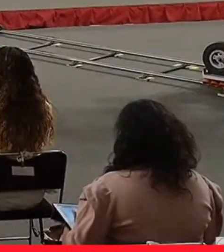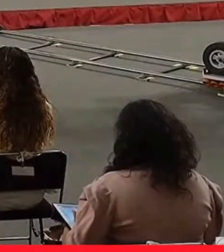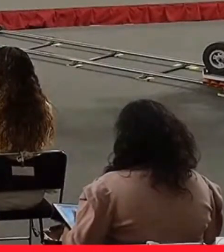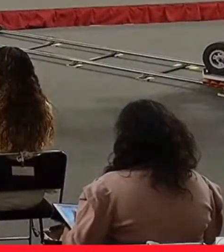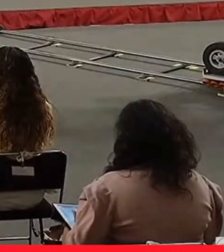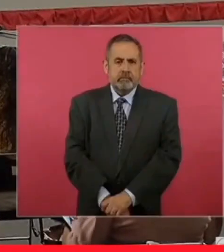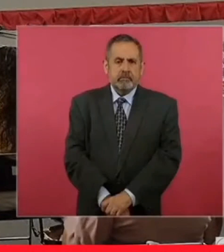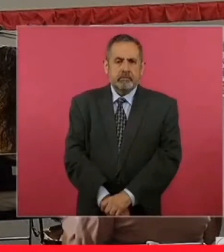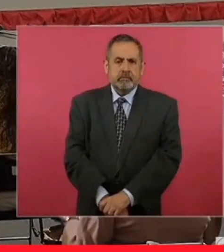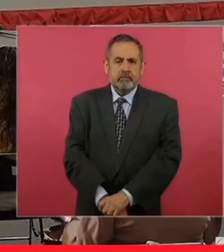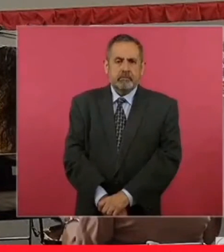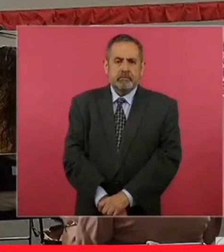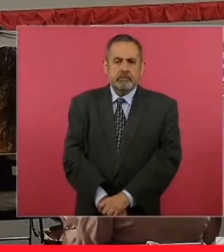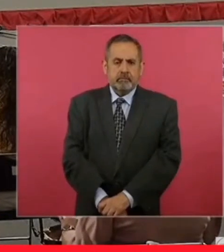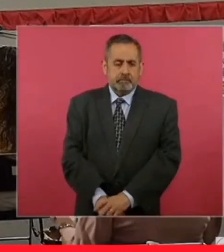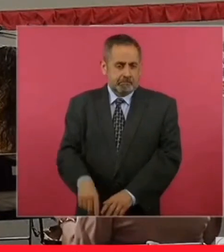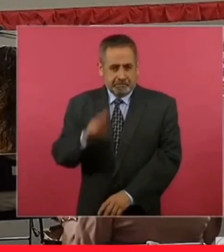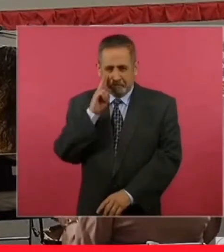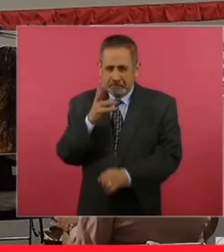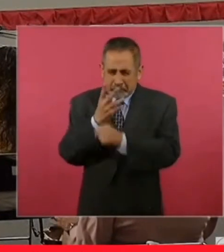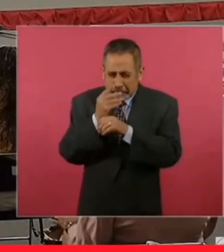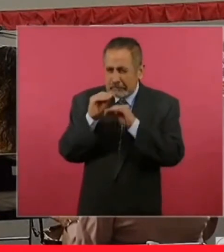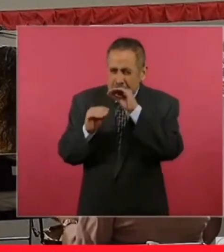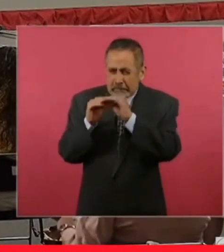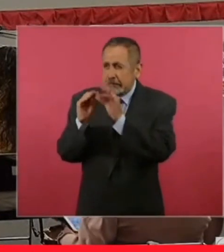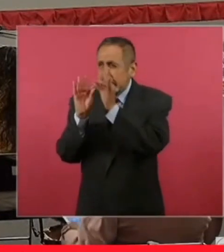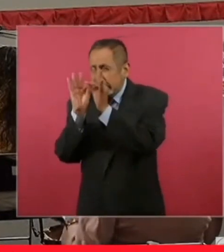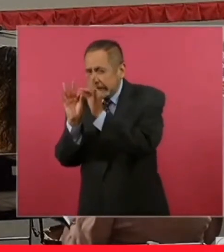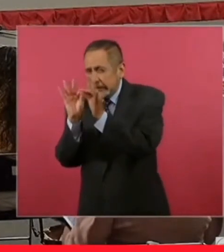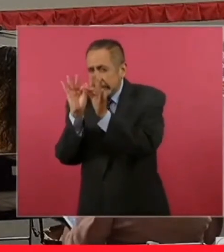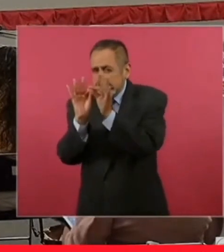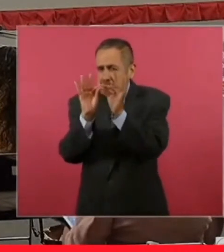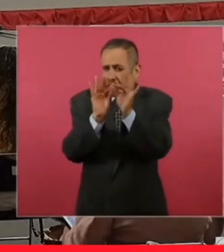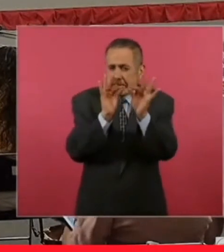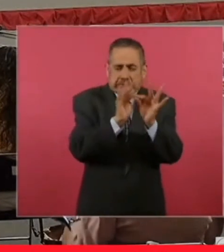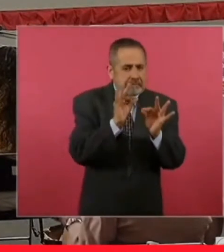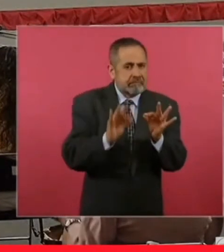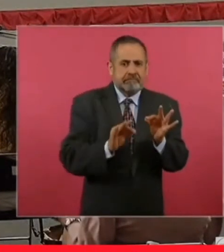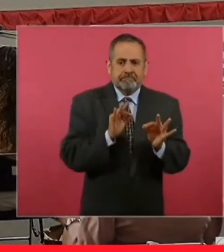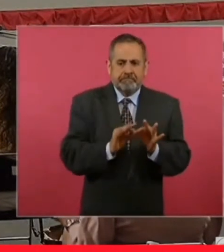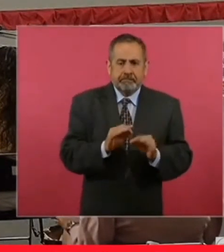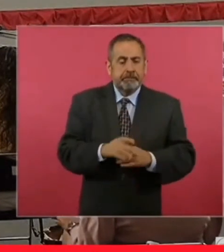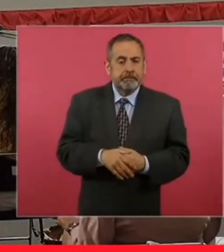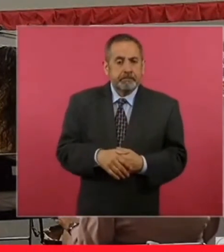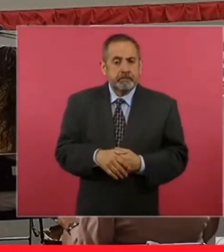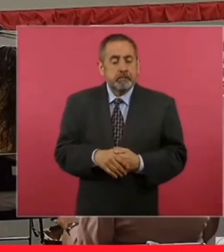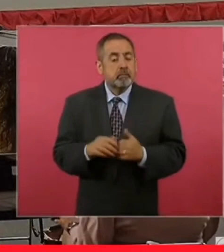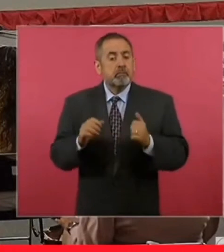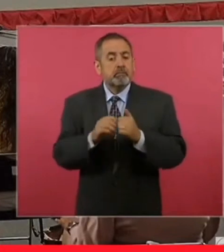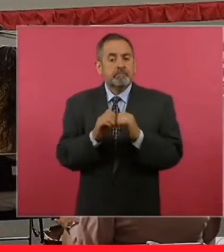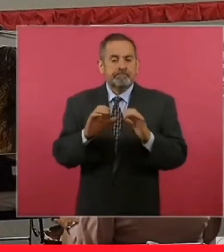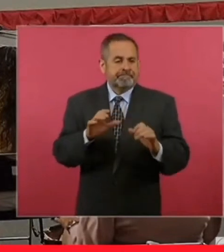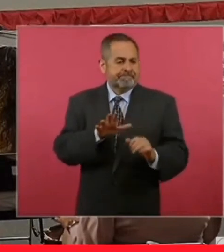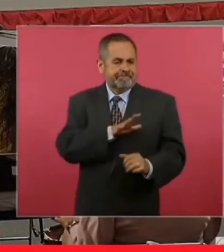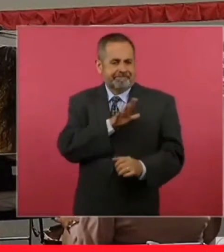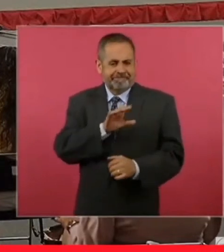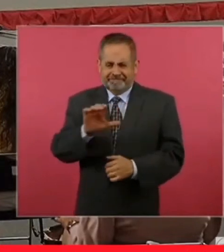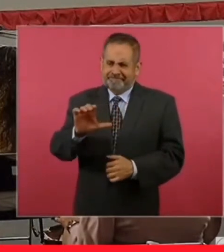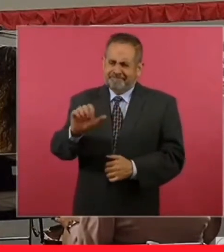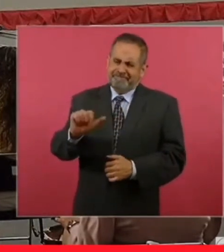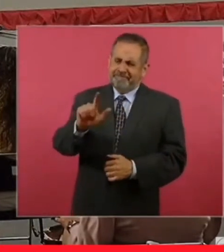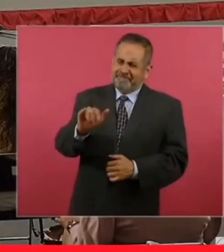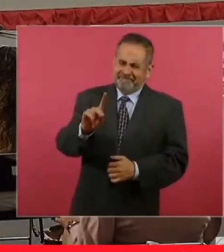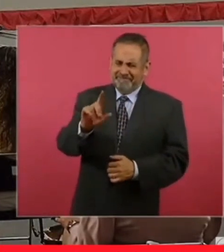pues es una labor de mucho detalle. La siguiente. El control de calidad es clave